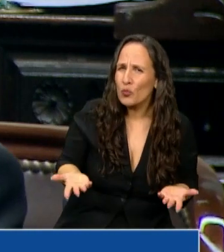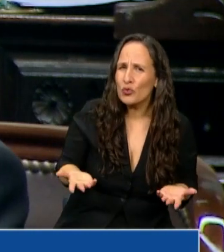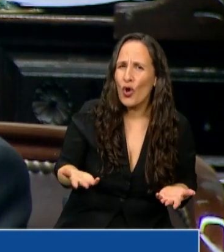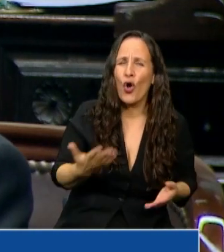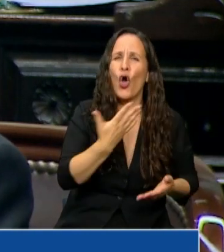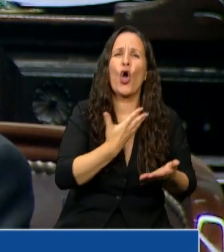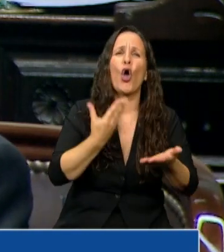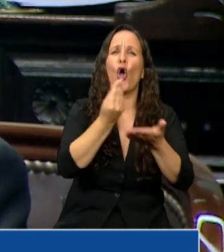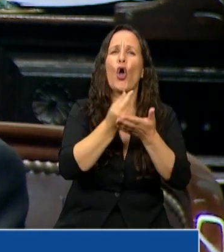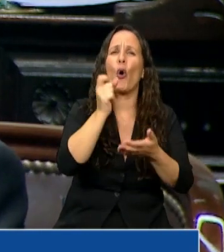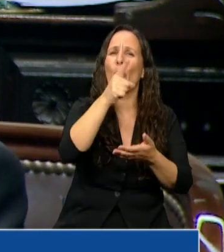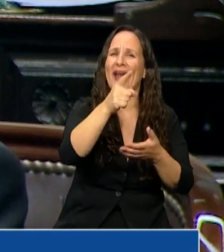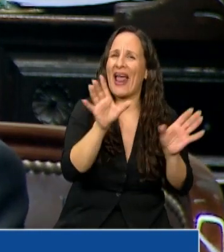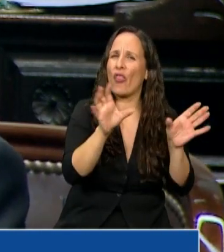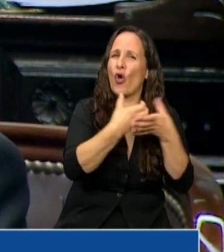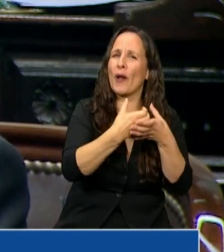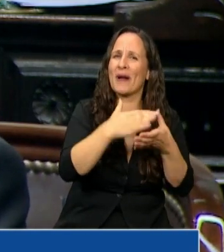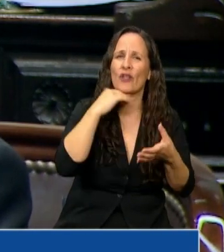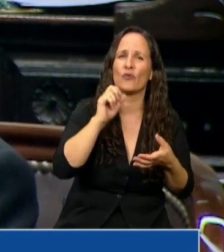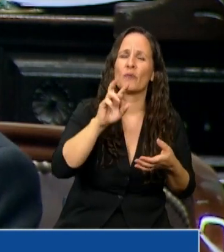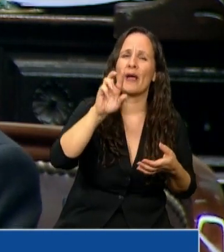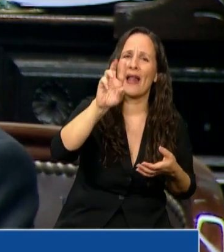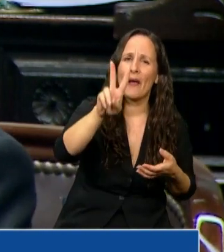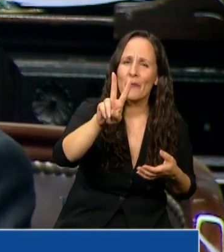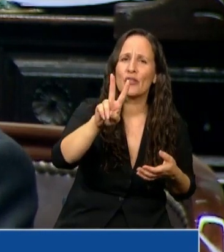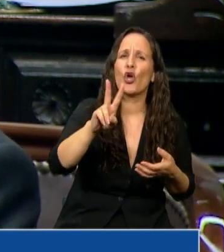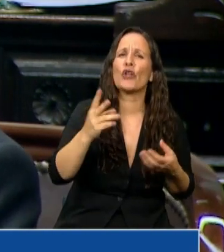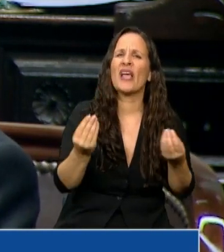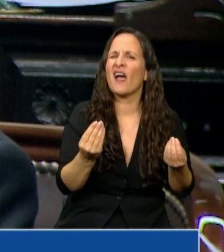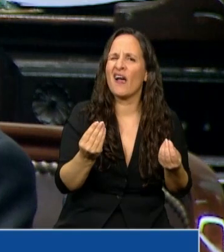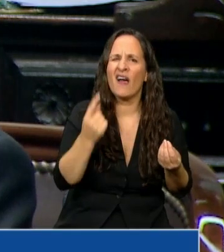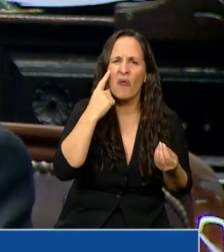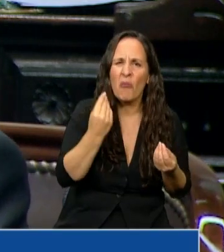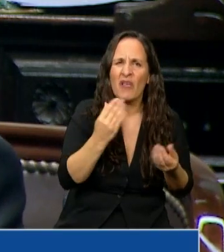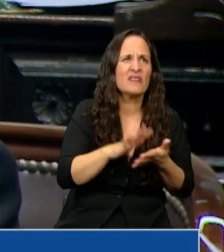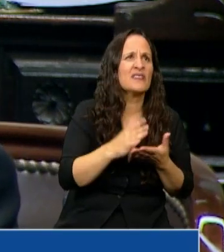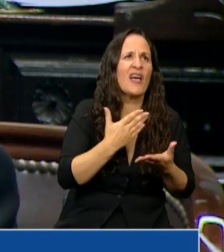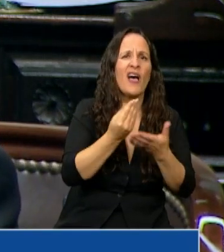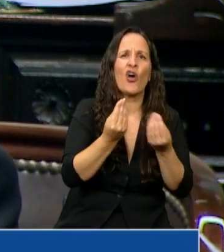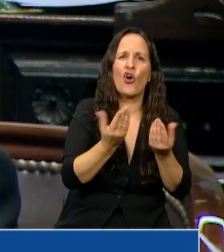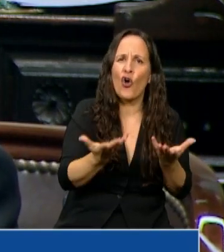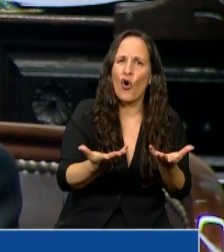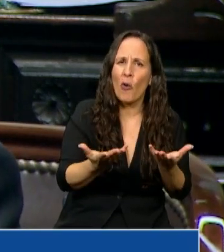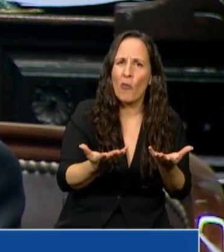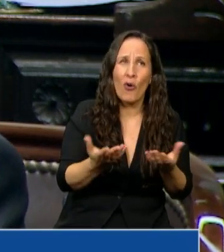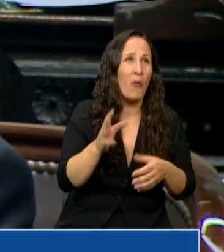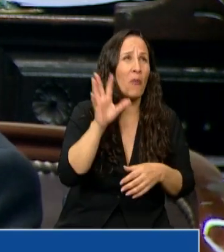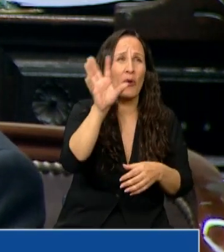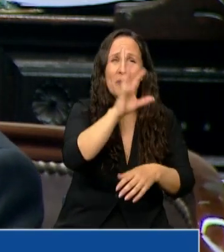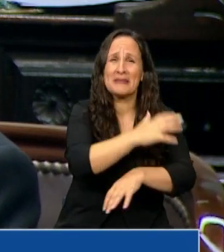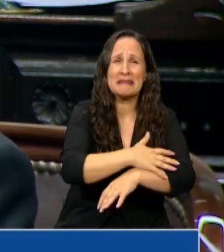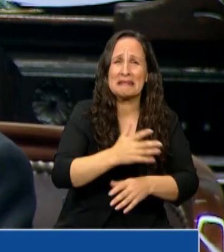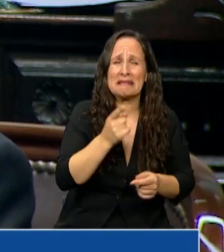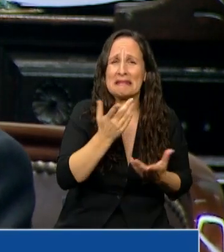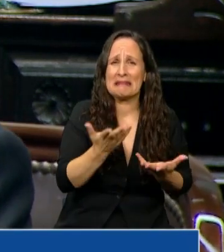los gobernadores justicialistas que gobiernan esas provincias pobres? ¿En qué están pensando Jalil